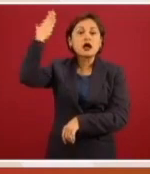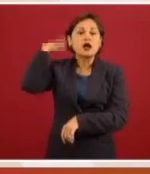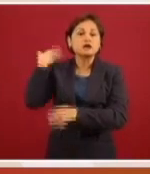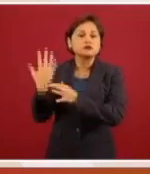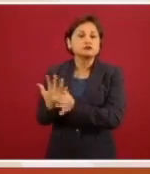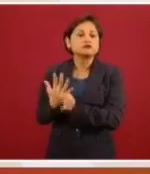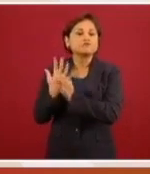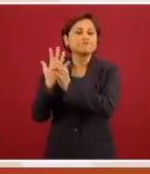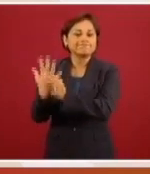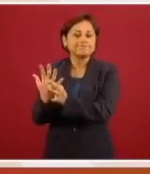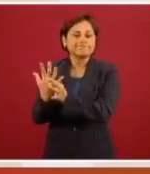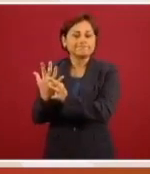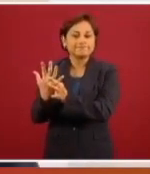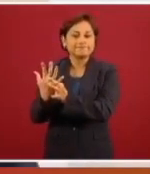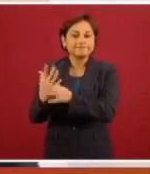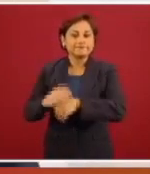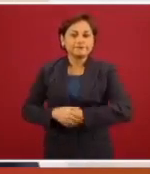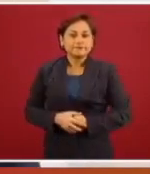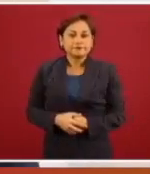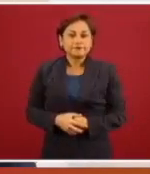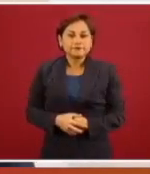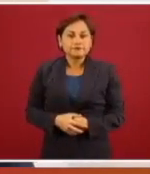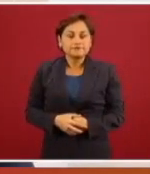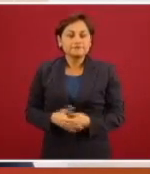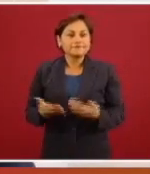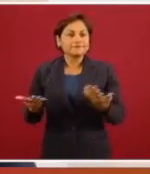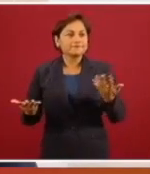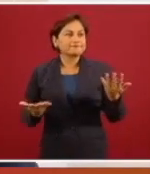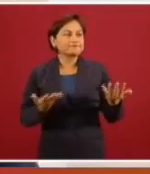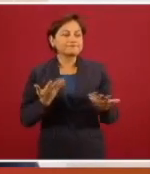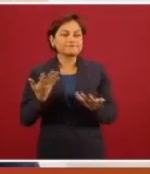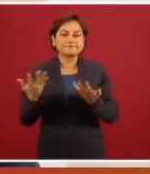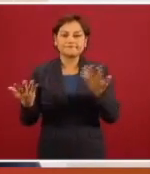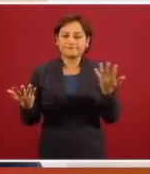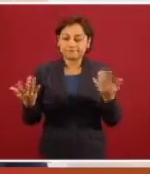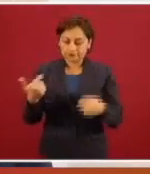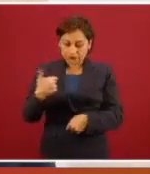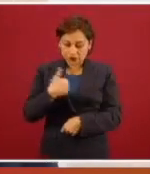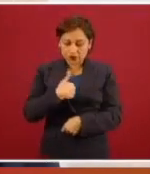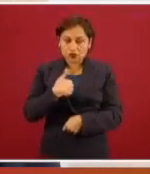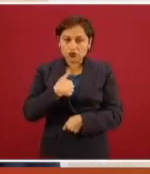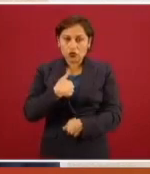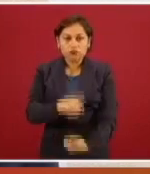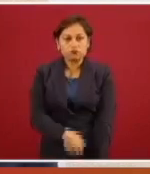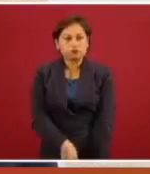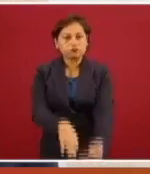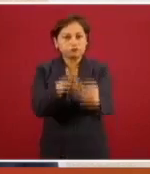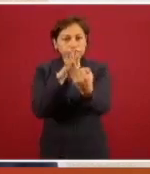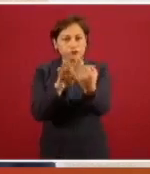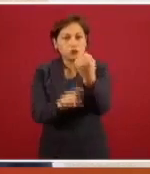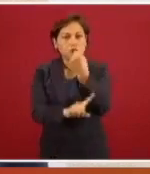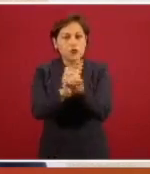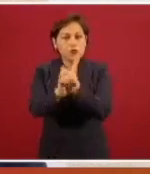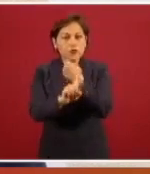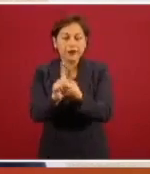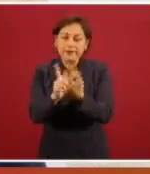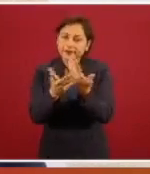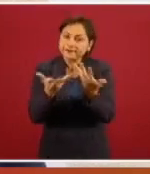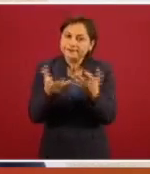difíciles que a él le tocó enfrentar y que pudo con su